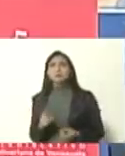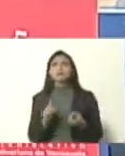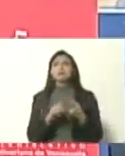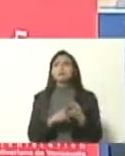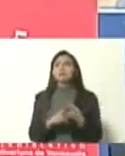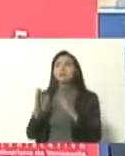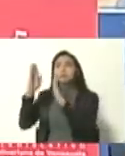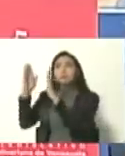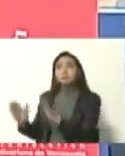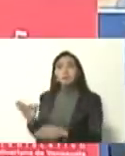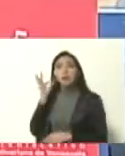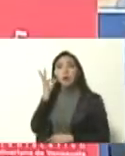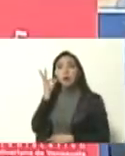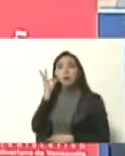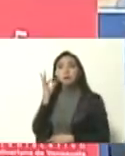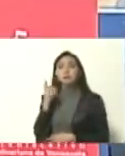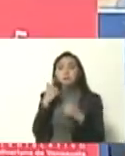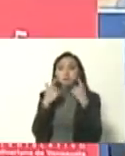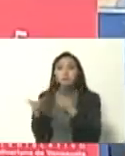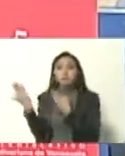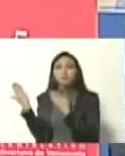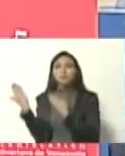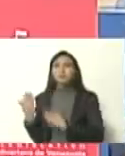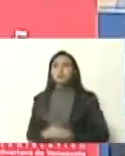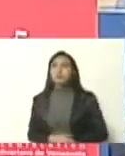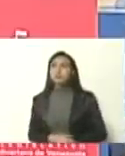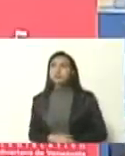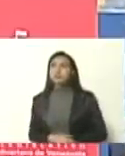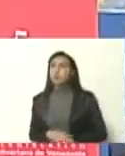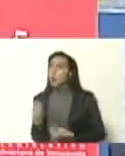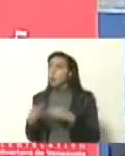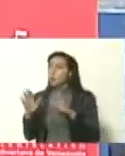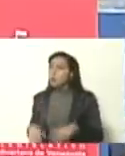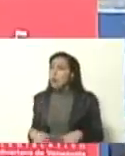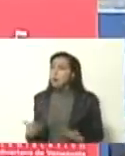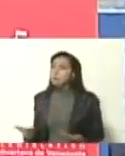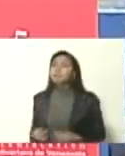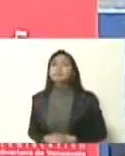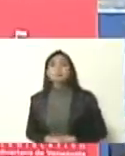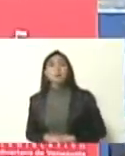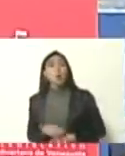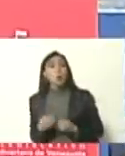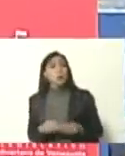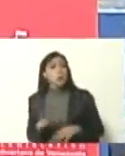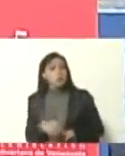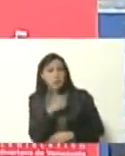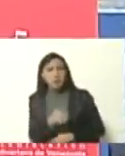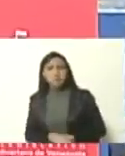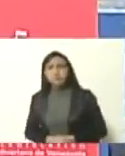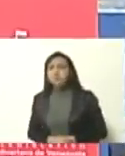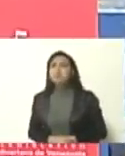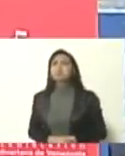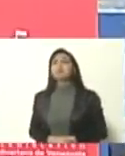Erika Ortega, de Rusia Today. ¿Cómo está, presidente? ¿Cómo estás, Erika? ¿Sí se escucha? ¿Sí? Sí, perfecto. Bueno,